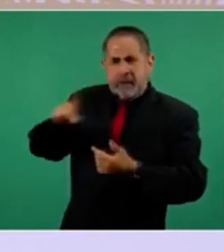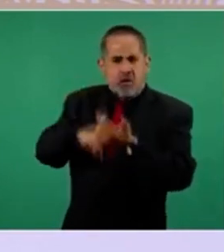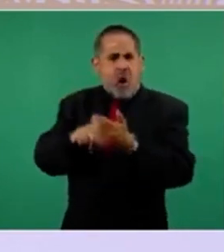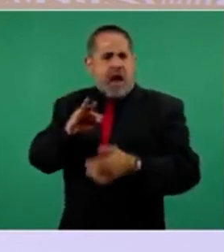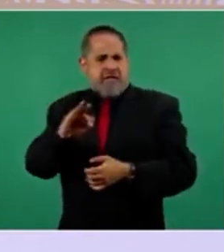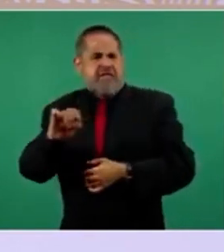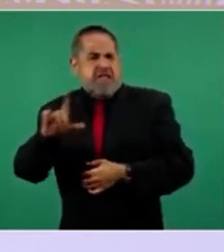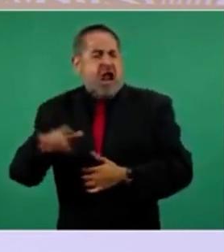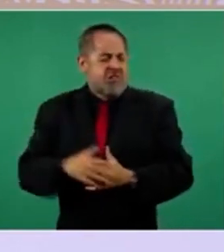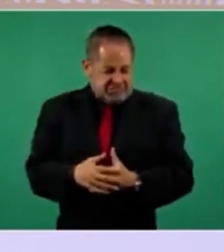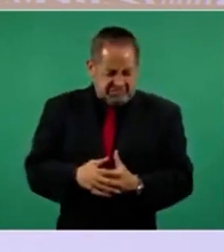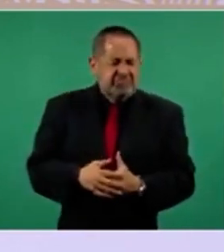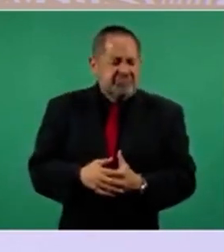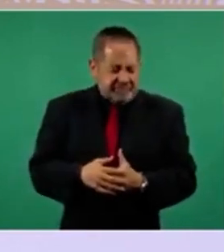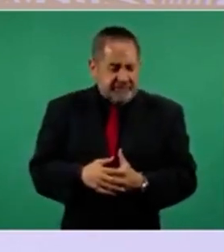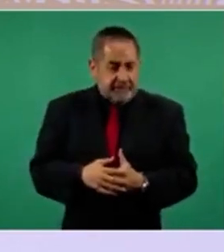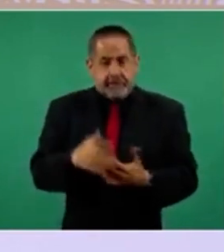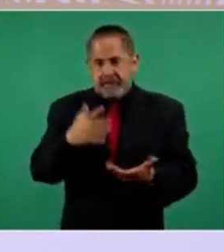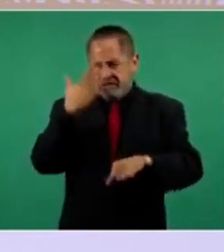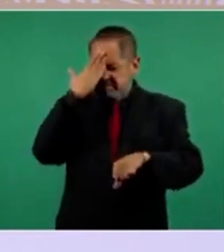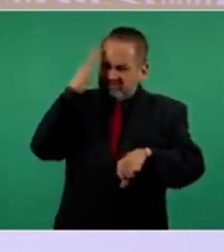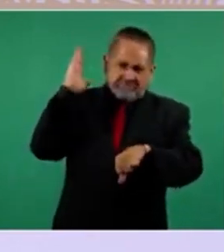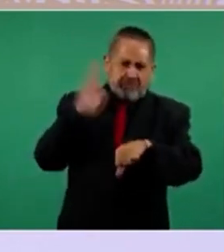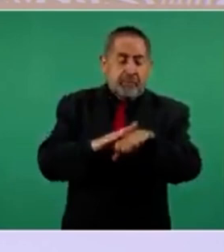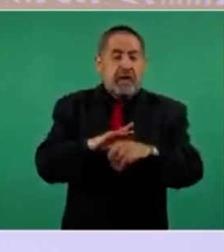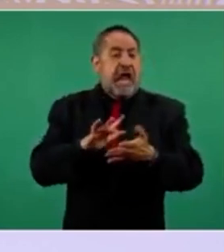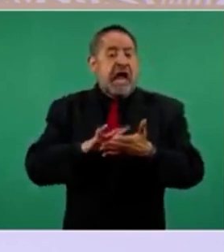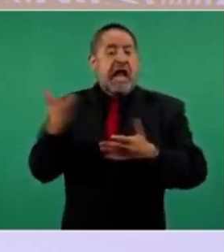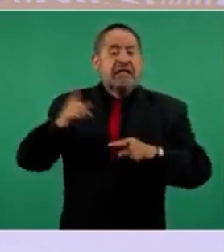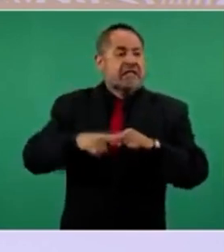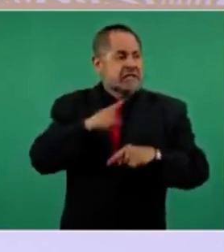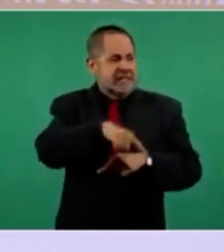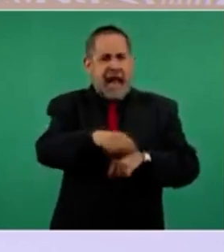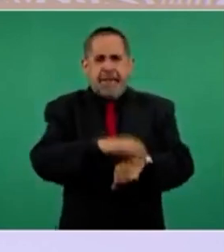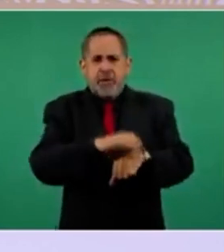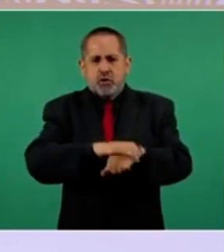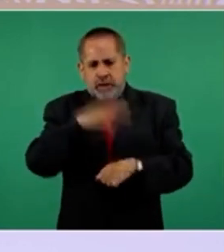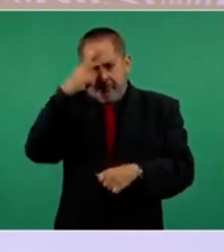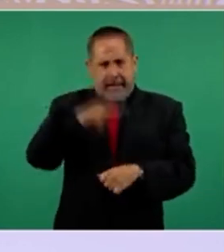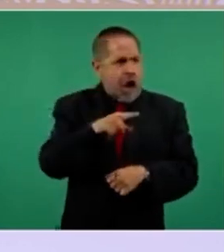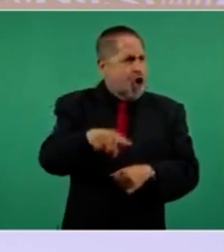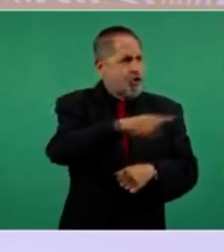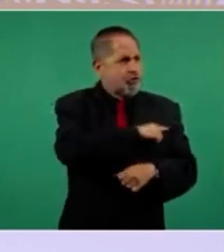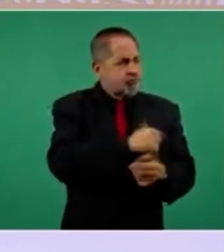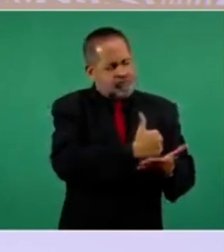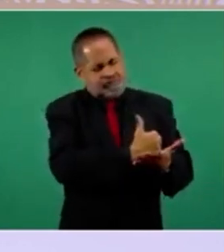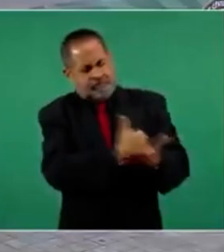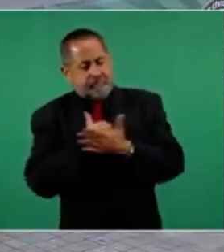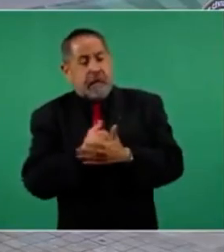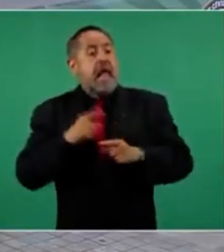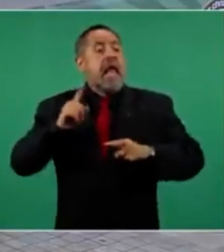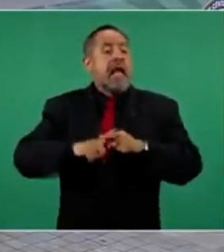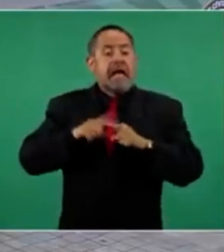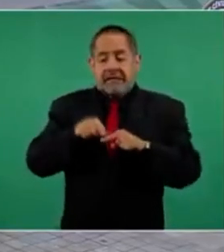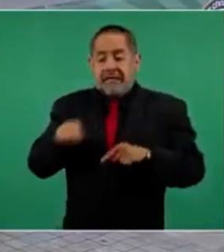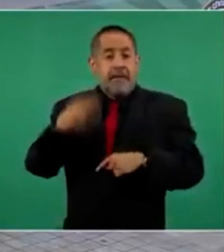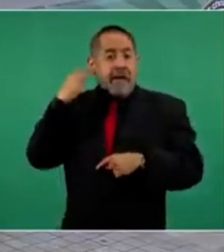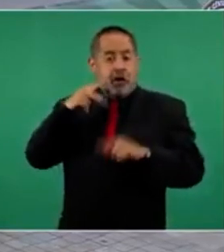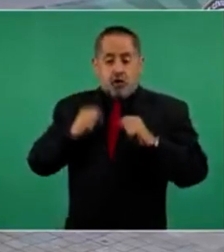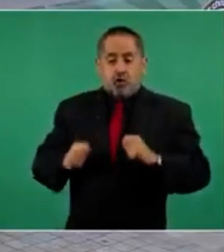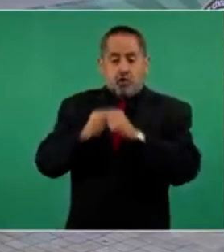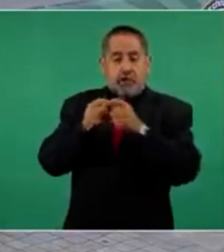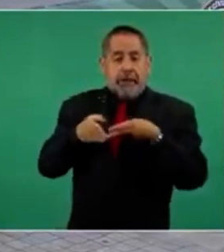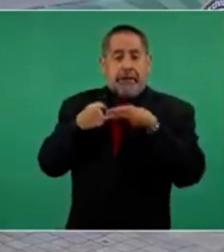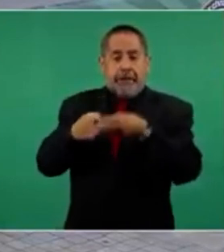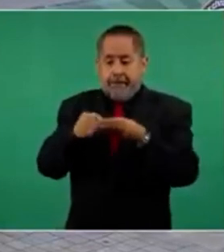No olvidaremos nunca que gracias al apoyo de muchos amigos mexicanos, zarpó el yate Granma de Tuxpan, Veracruz,